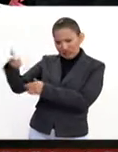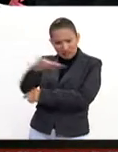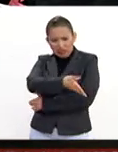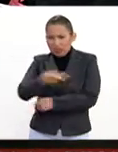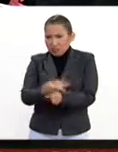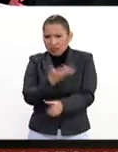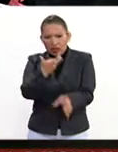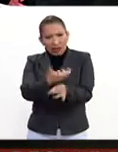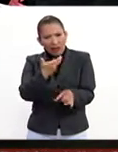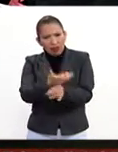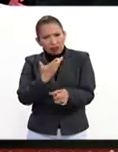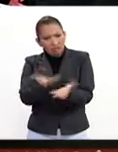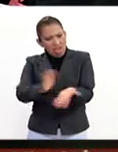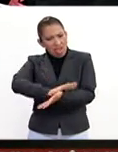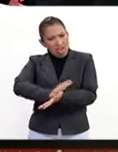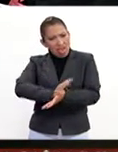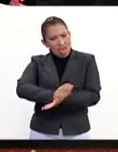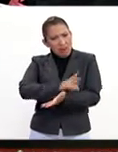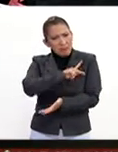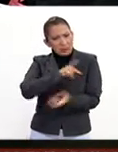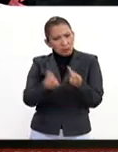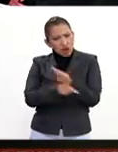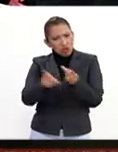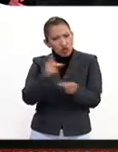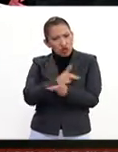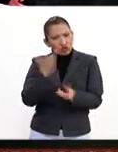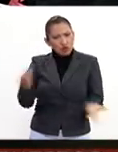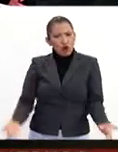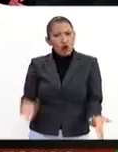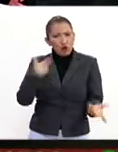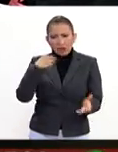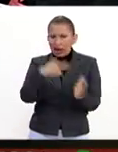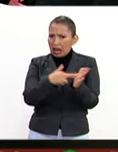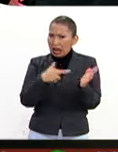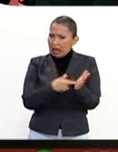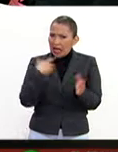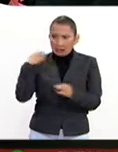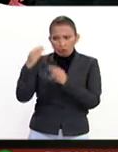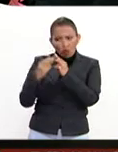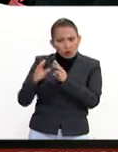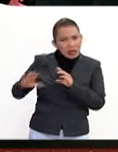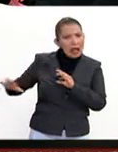diciendo están discriminando mis productos, esto va contra las reglas